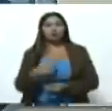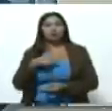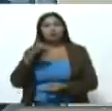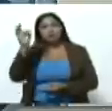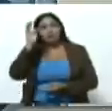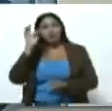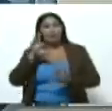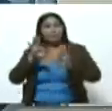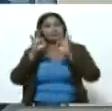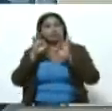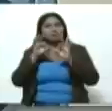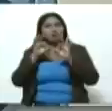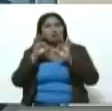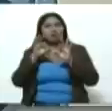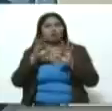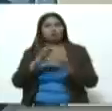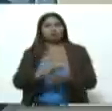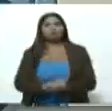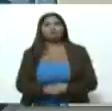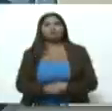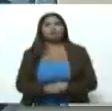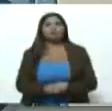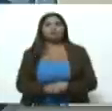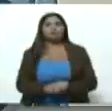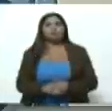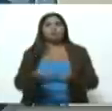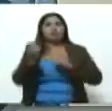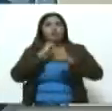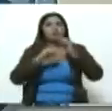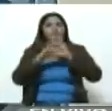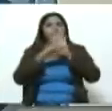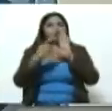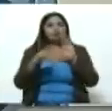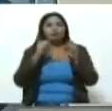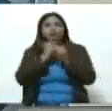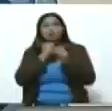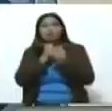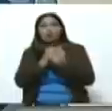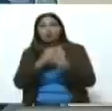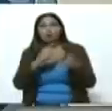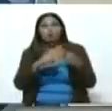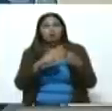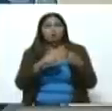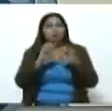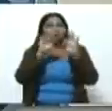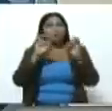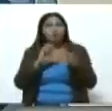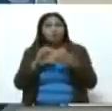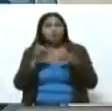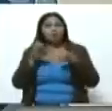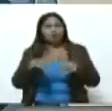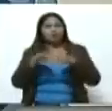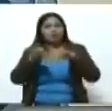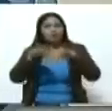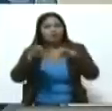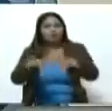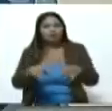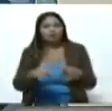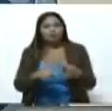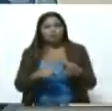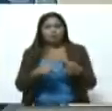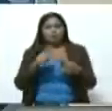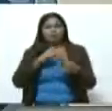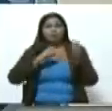fiscalías especializadas en defensa de derechos laborales, en materia agraria, en